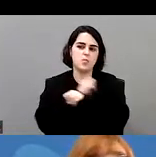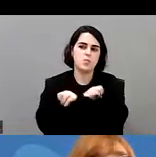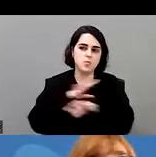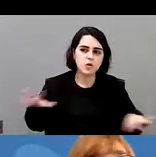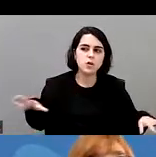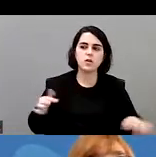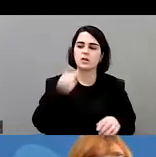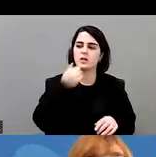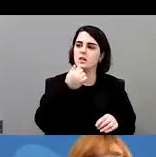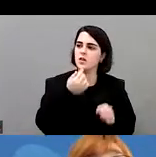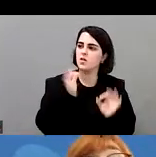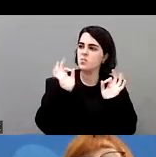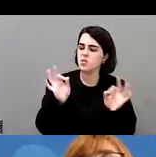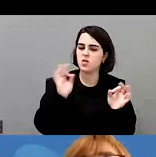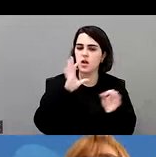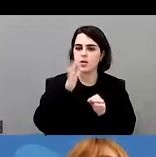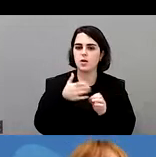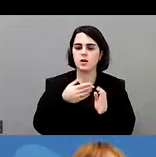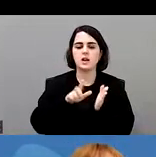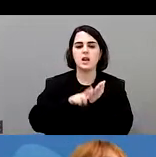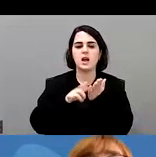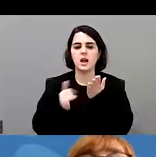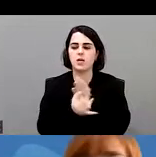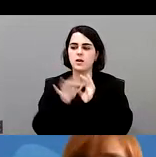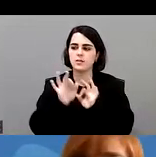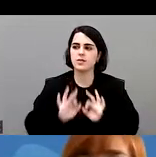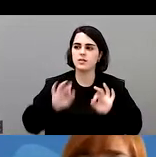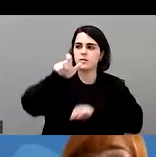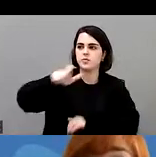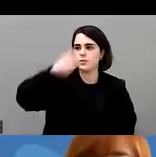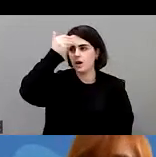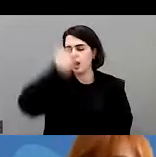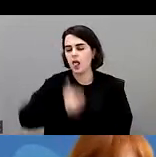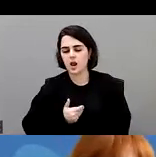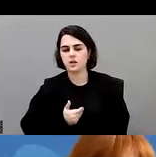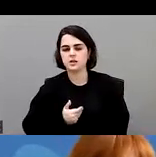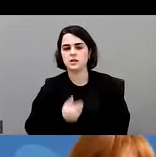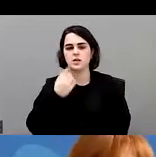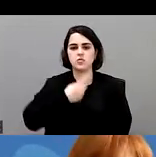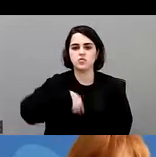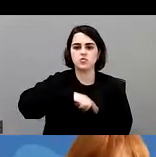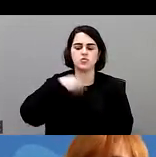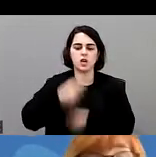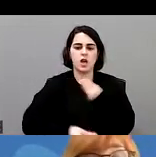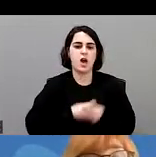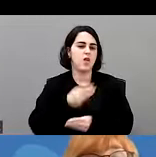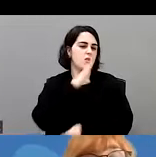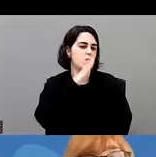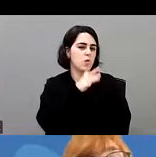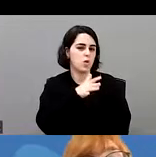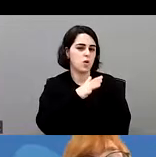a decirlo así, estamos hablando del lenguaje de las personas con parálisis cerebral y estamos haciendo esto porque